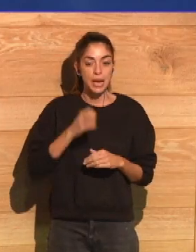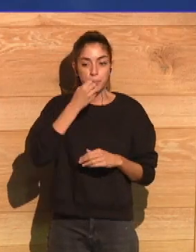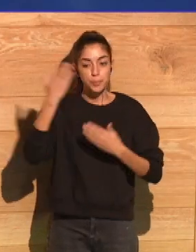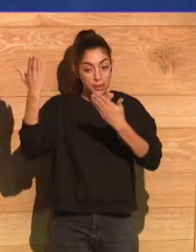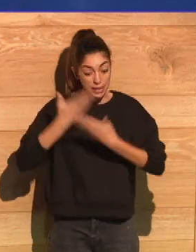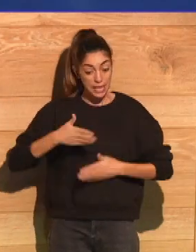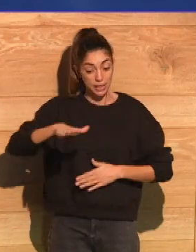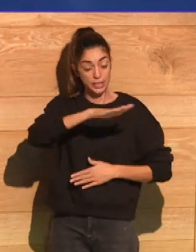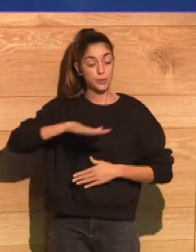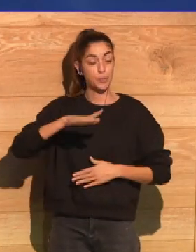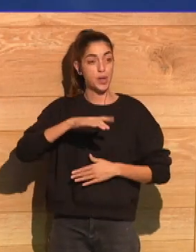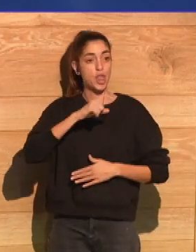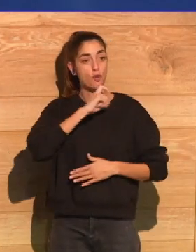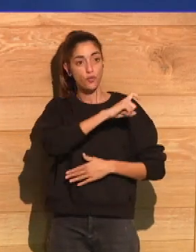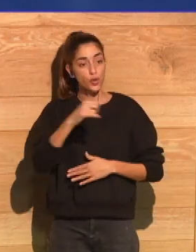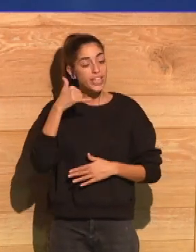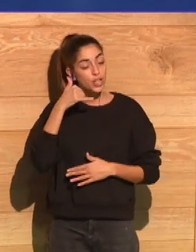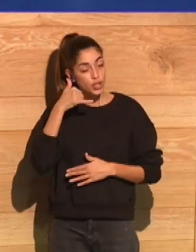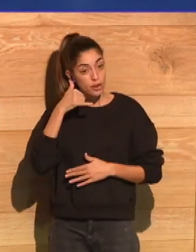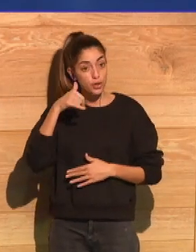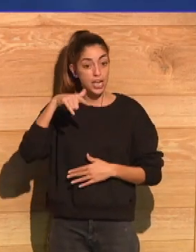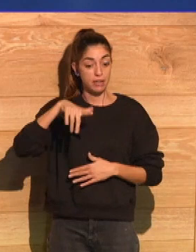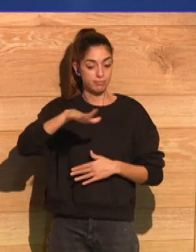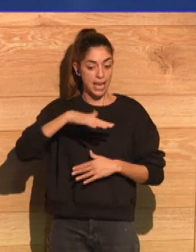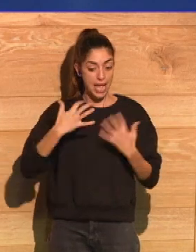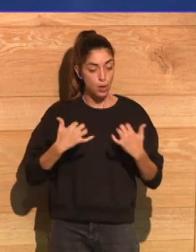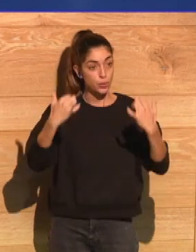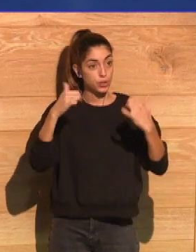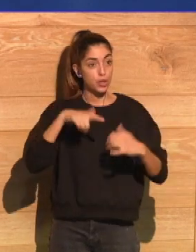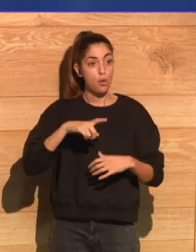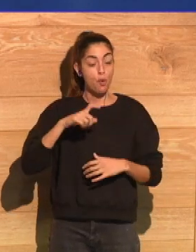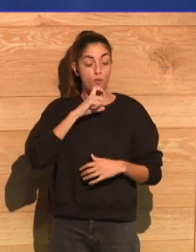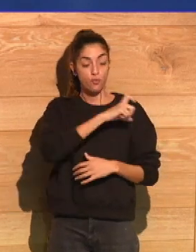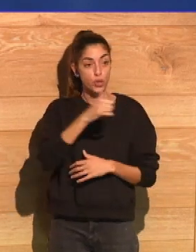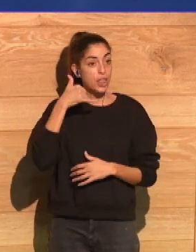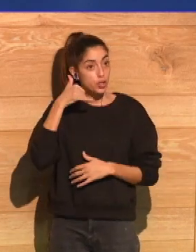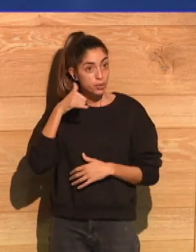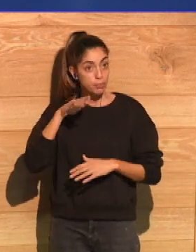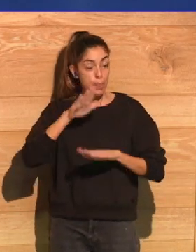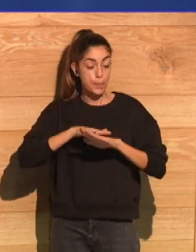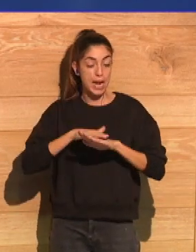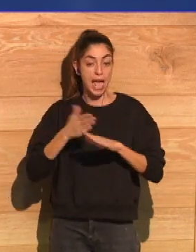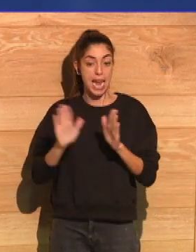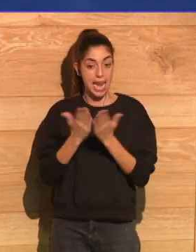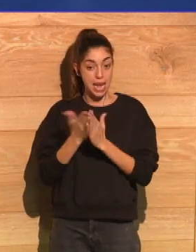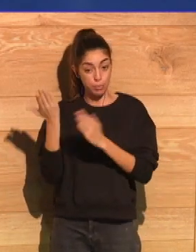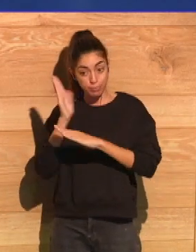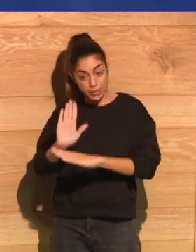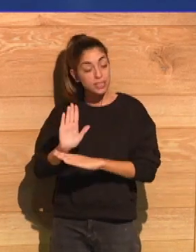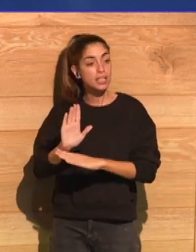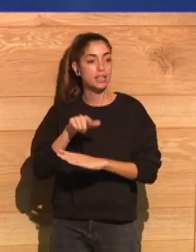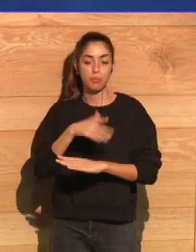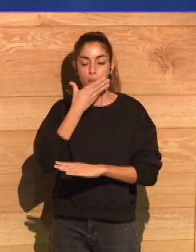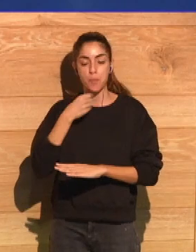Bienvenidos al espacio de la Fundación Telefónica, al auditorio de la Fundación Telefónica, para presentar este libro, esta nueva joya